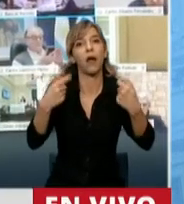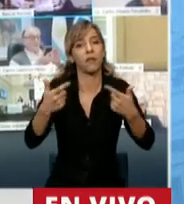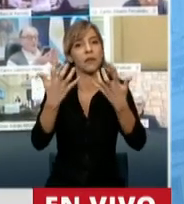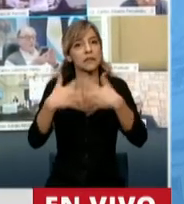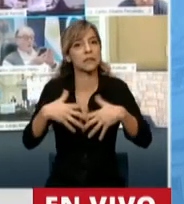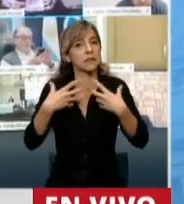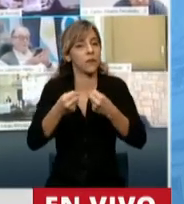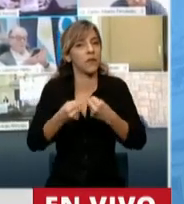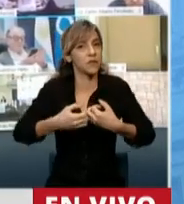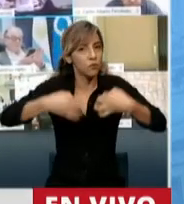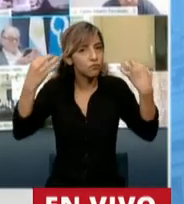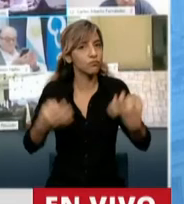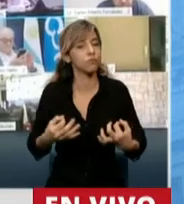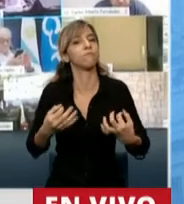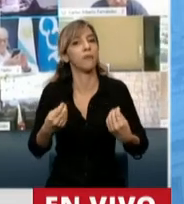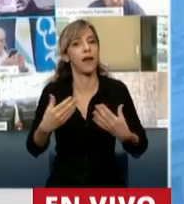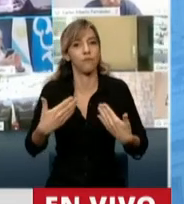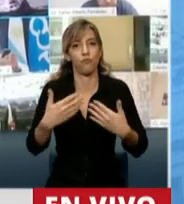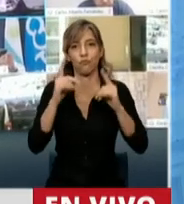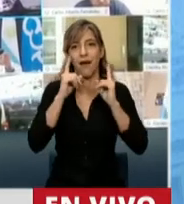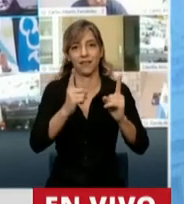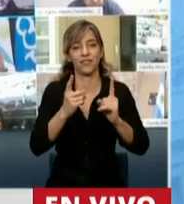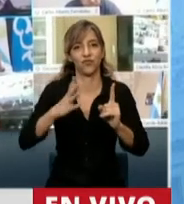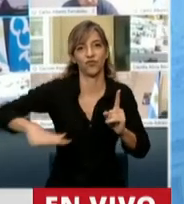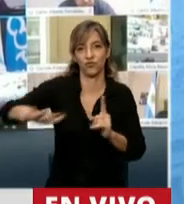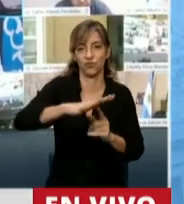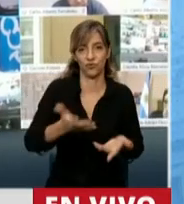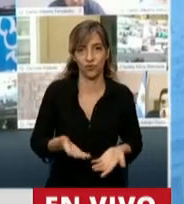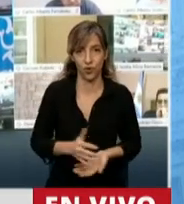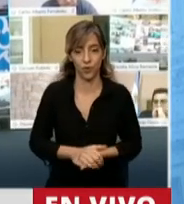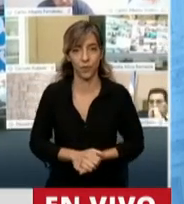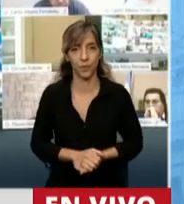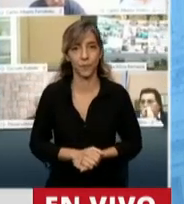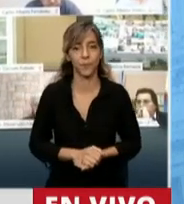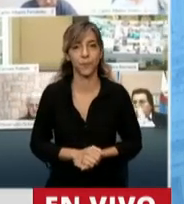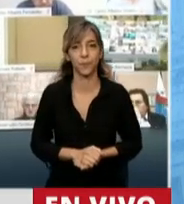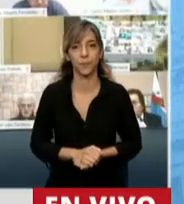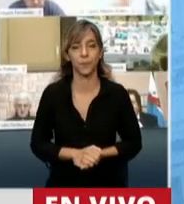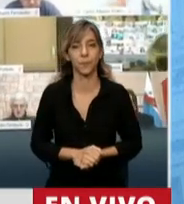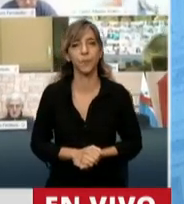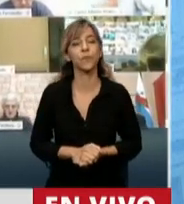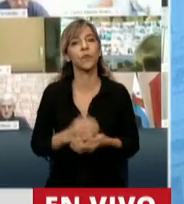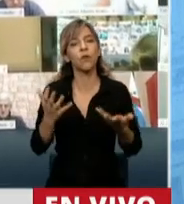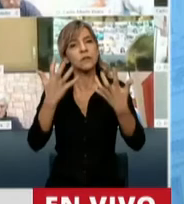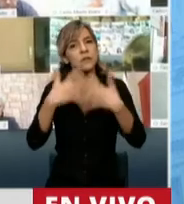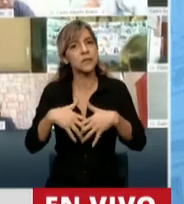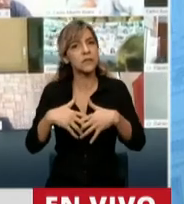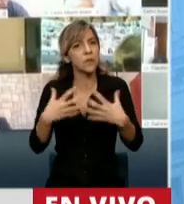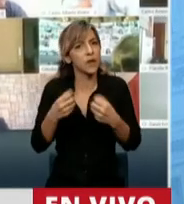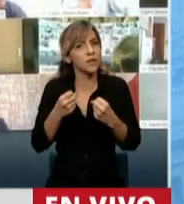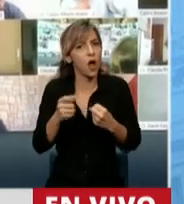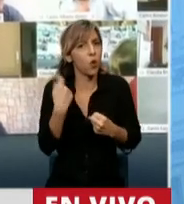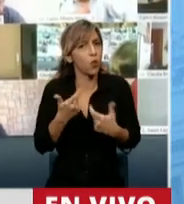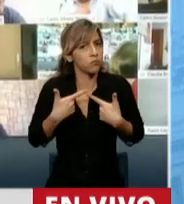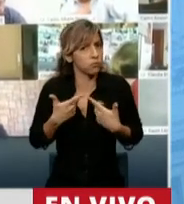de salud que nuestro sistema sanitario público digo pueda dar lugar y respuesta a